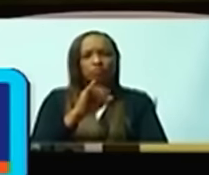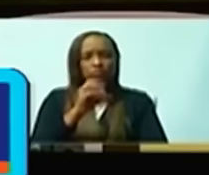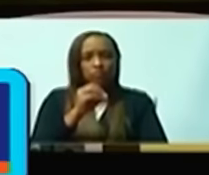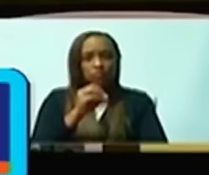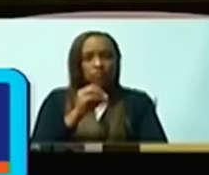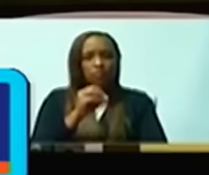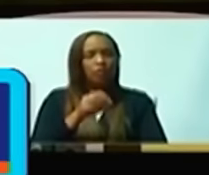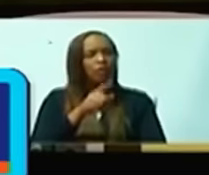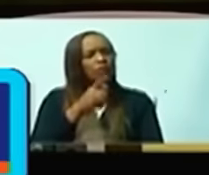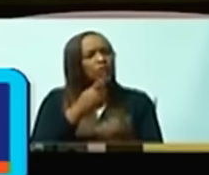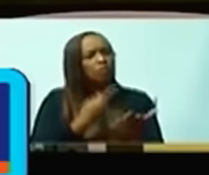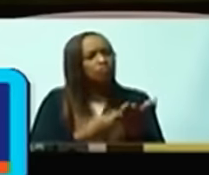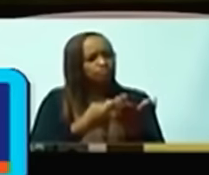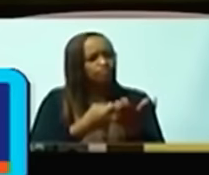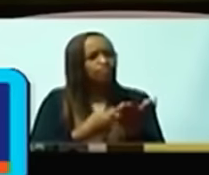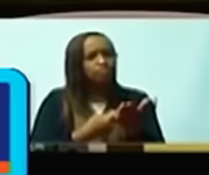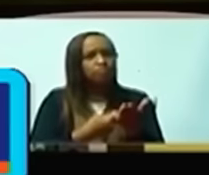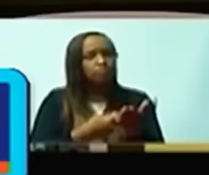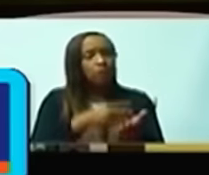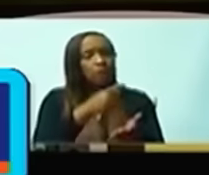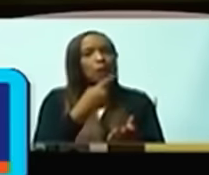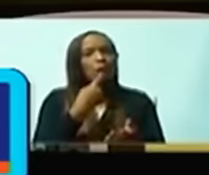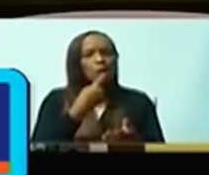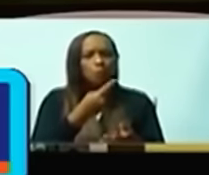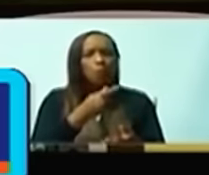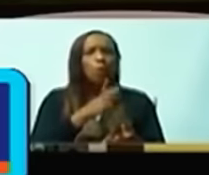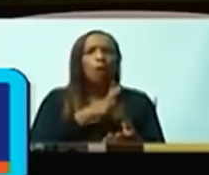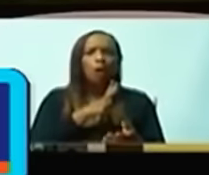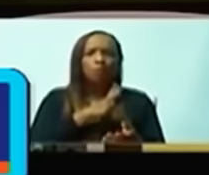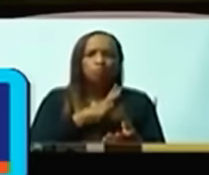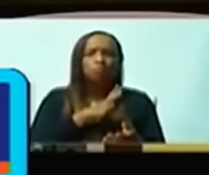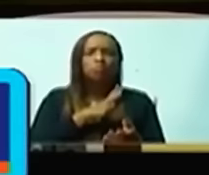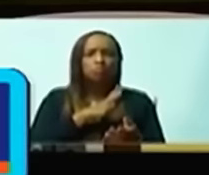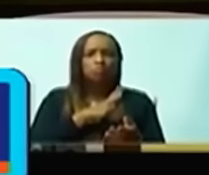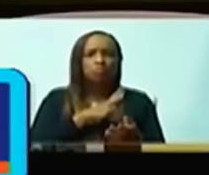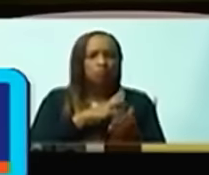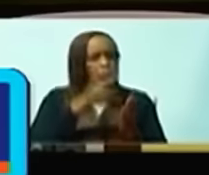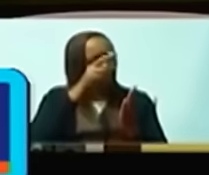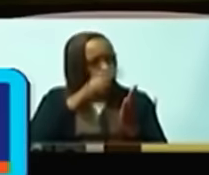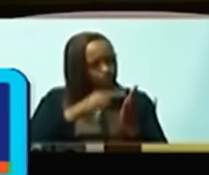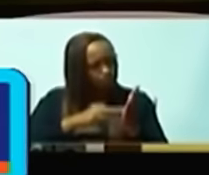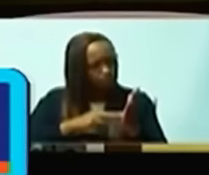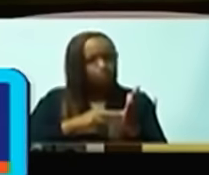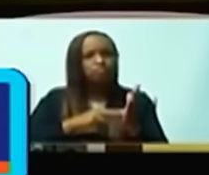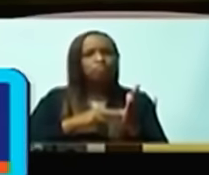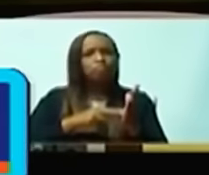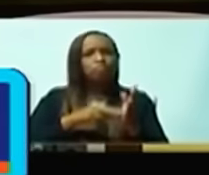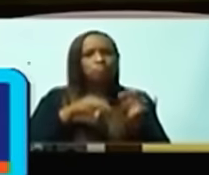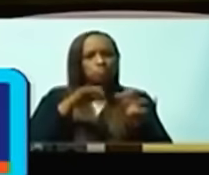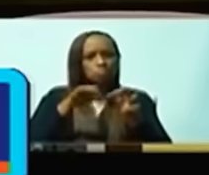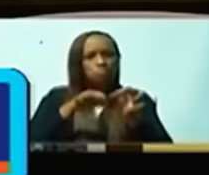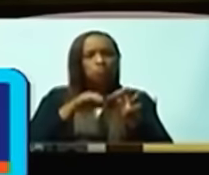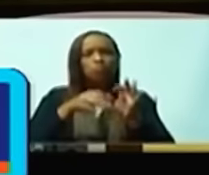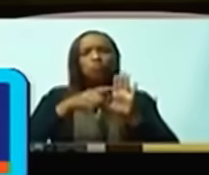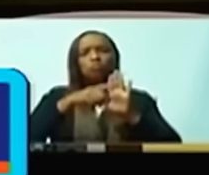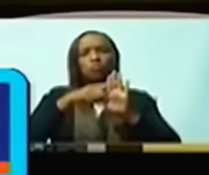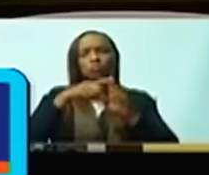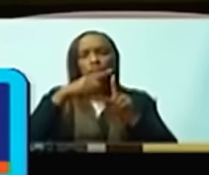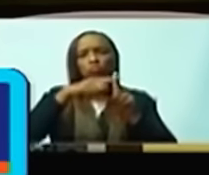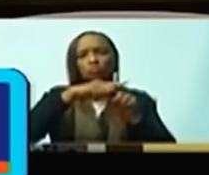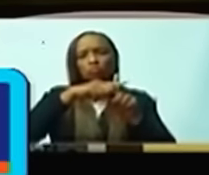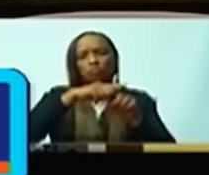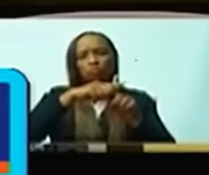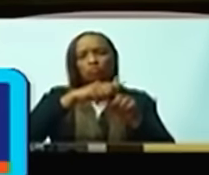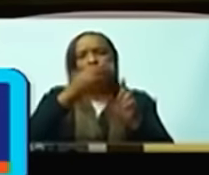confesión del informe positivo a este proyecto. Nosotros, como comisión, y el